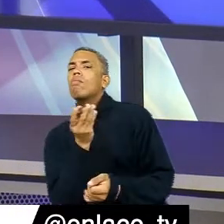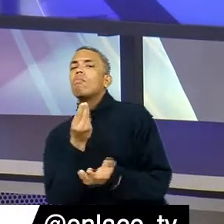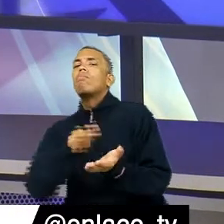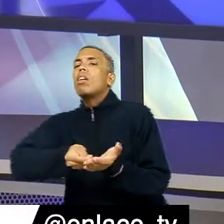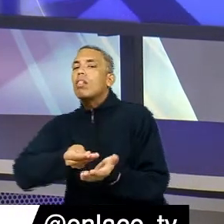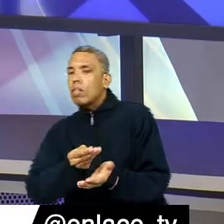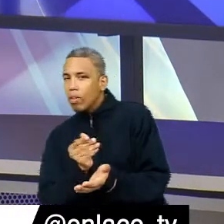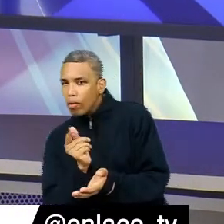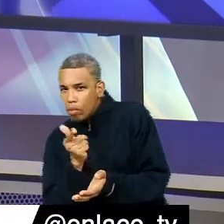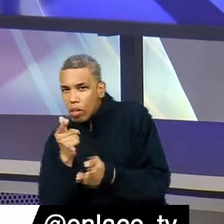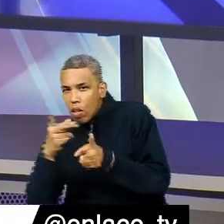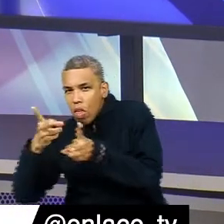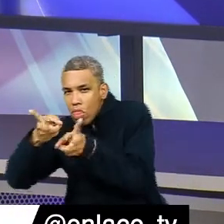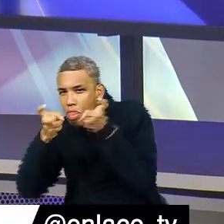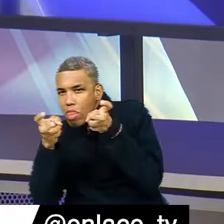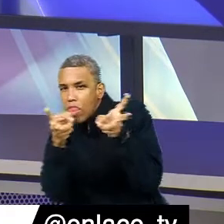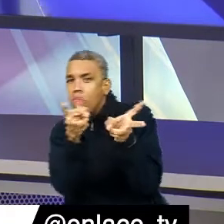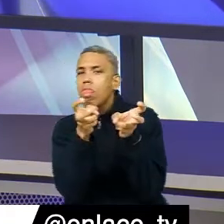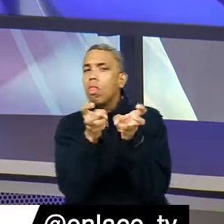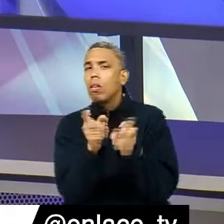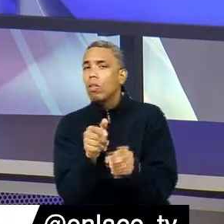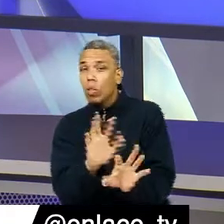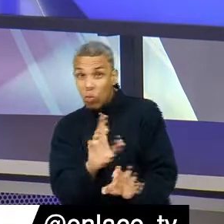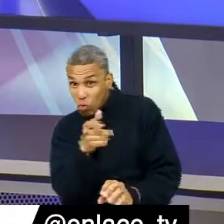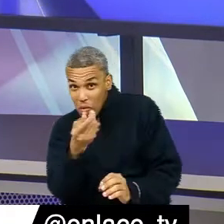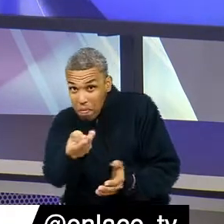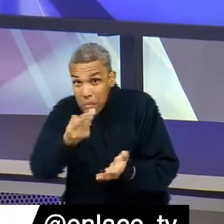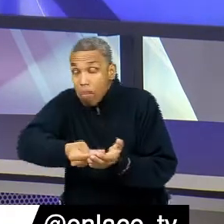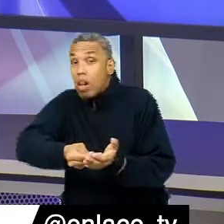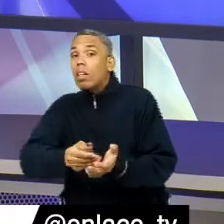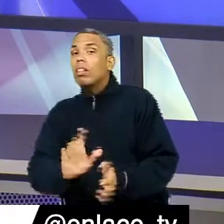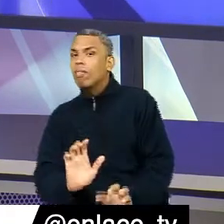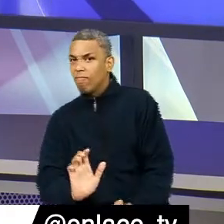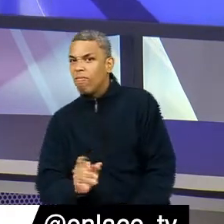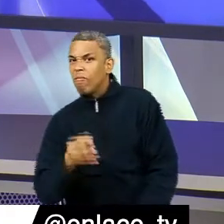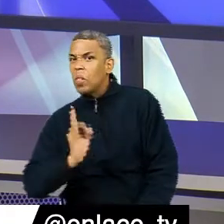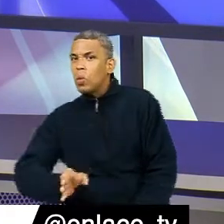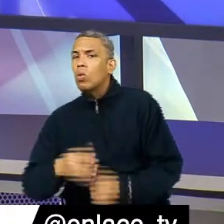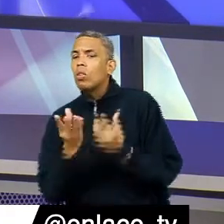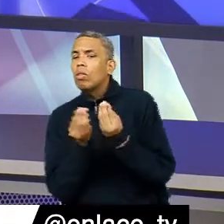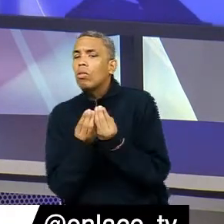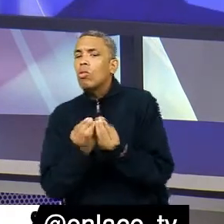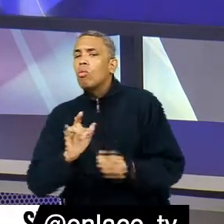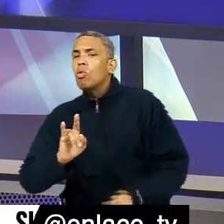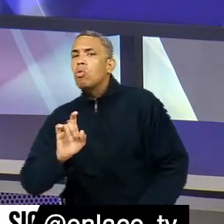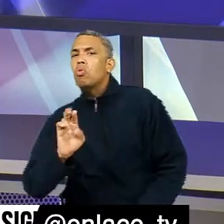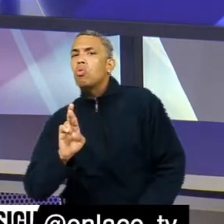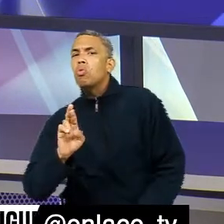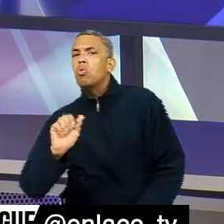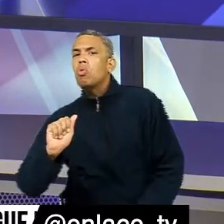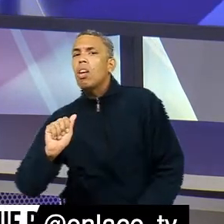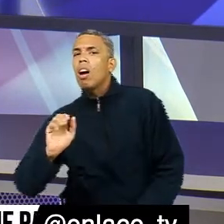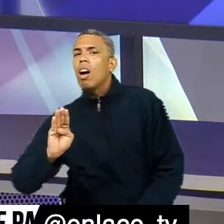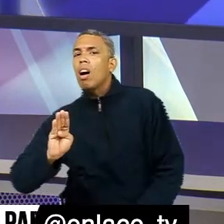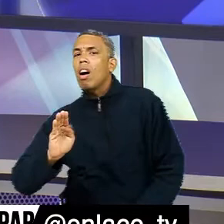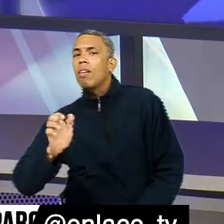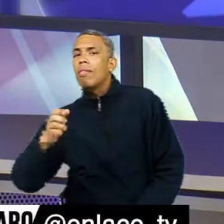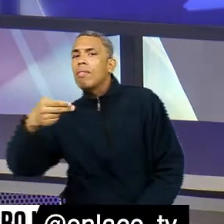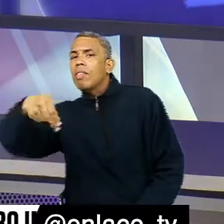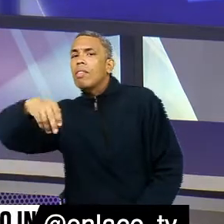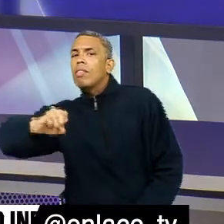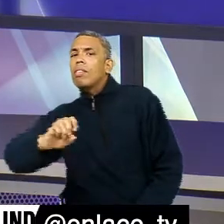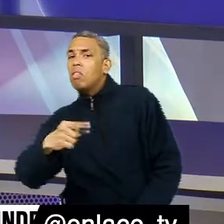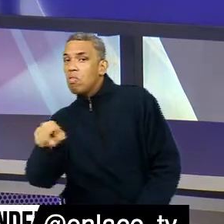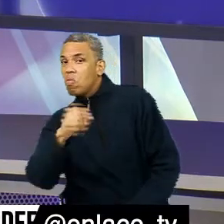30 años de edad, quien se hacía pasar como integrante del grupo delincuencial Los Urabeños. Les exigía a sus víctimas la suma de 5 millones